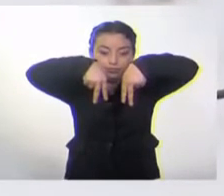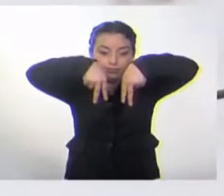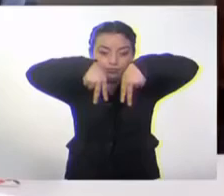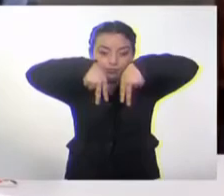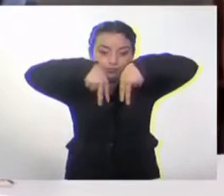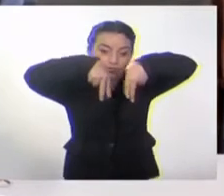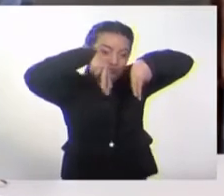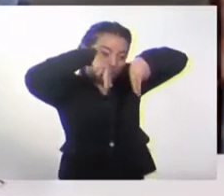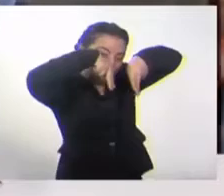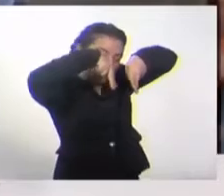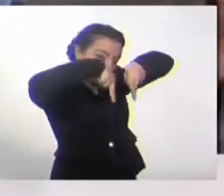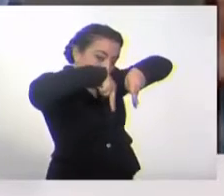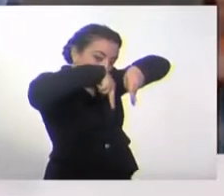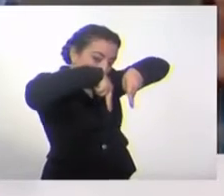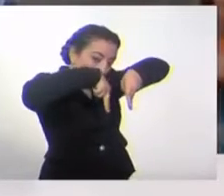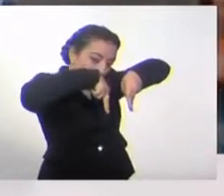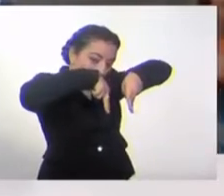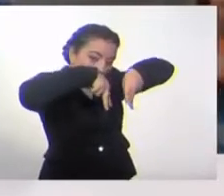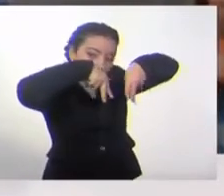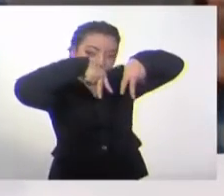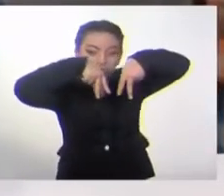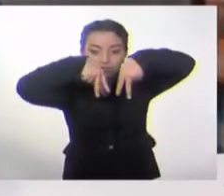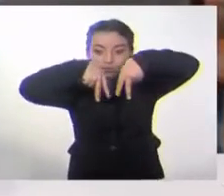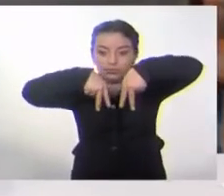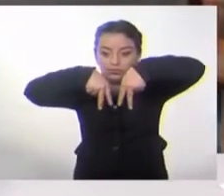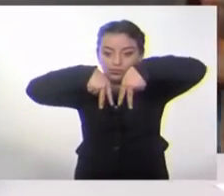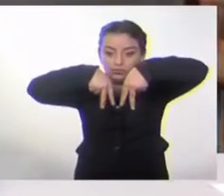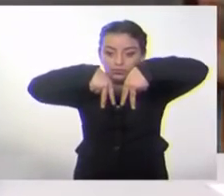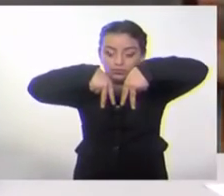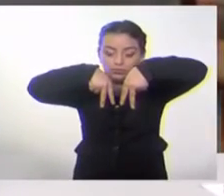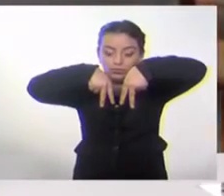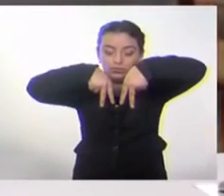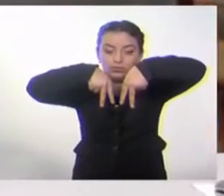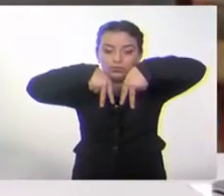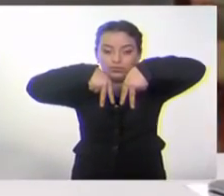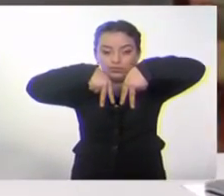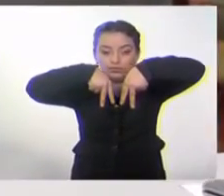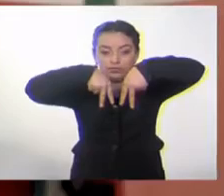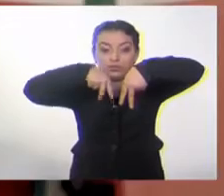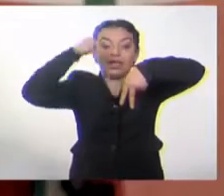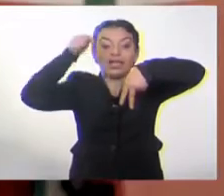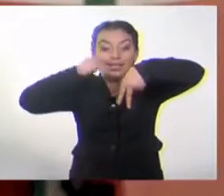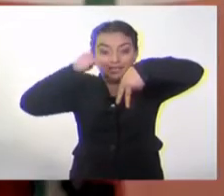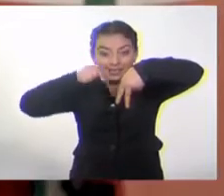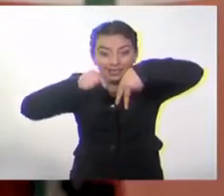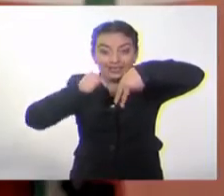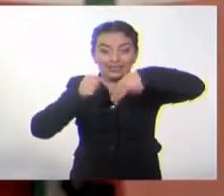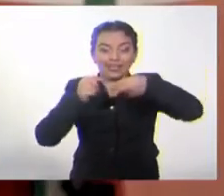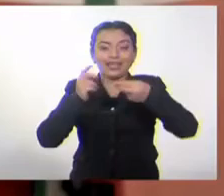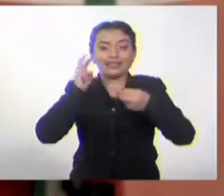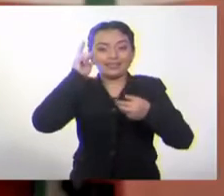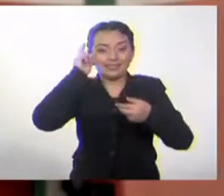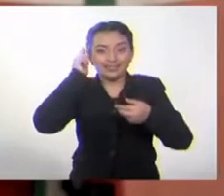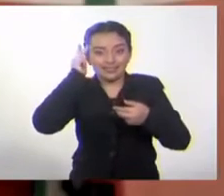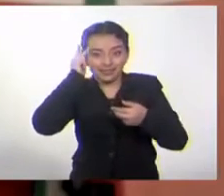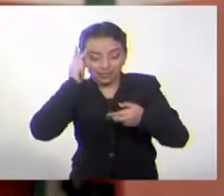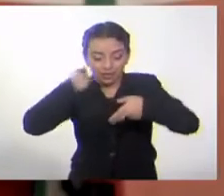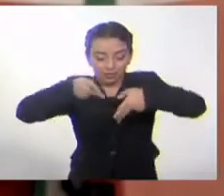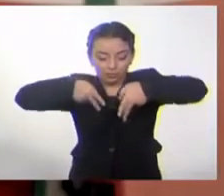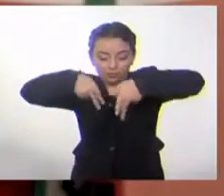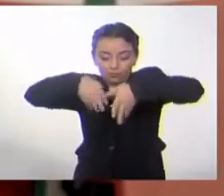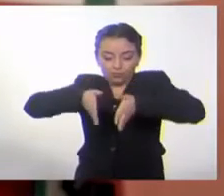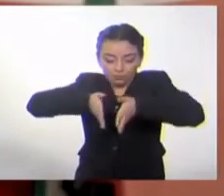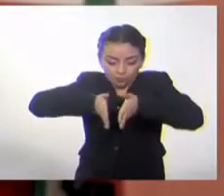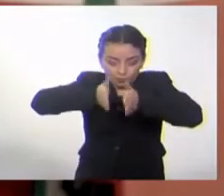Esta configuración que tengo ahorita es precisamente la configuración en paralelo. Es decir, los